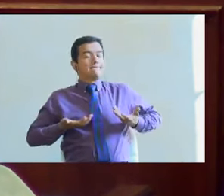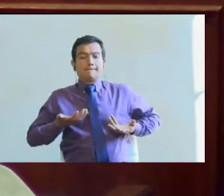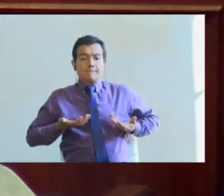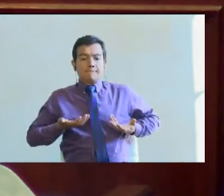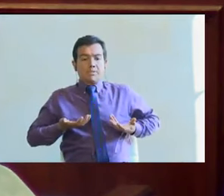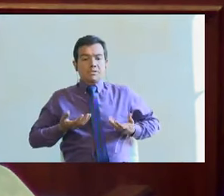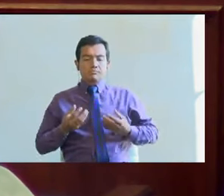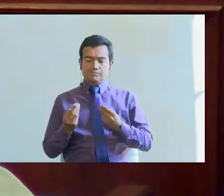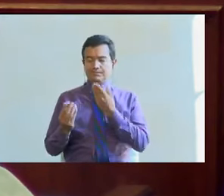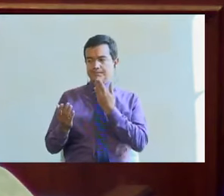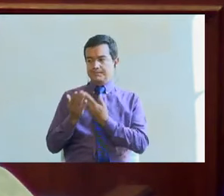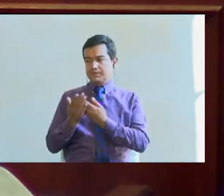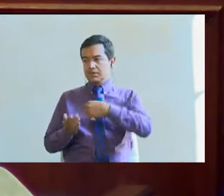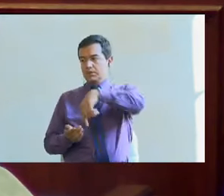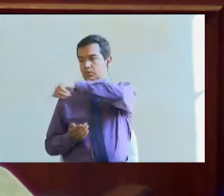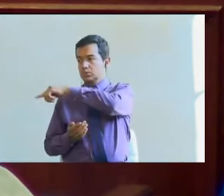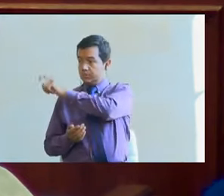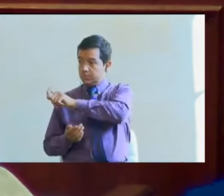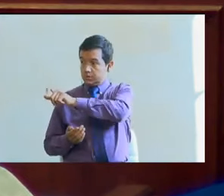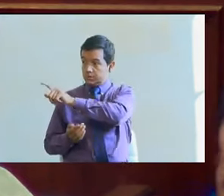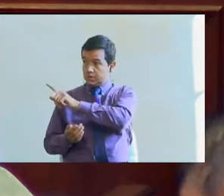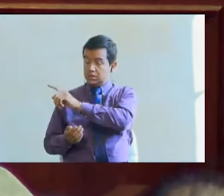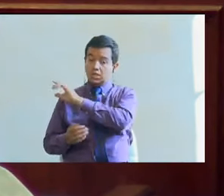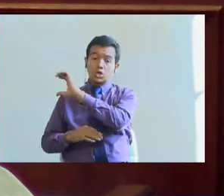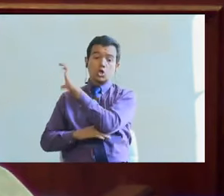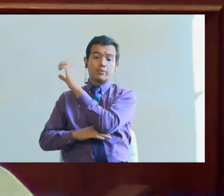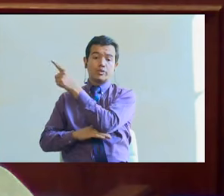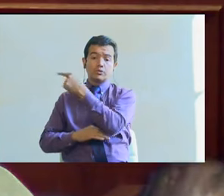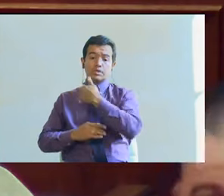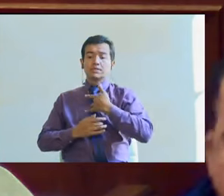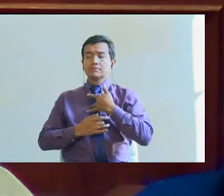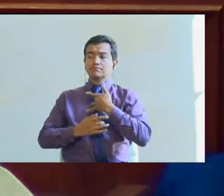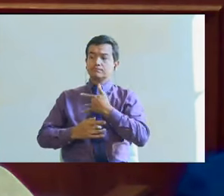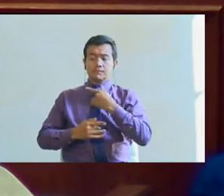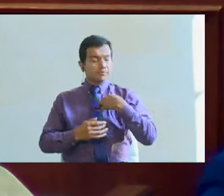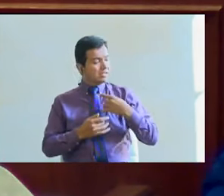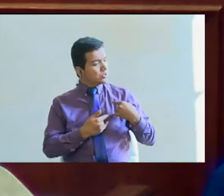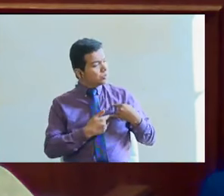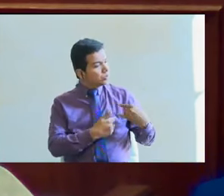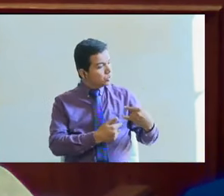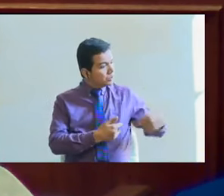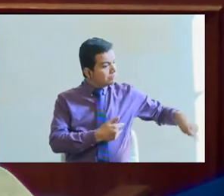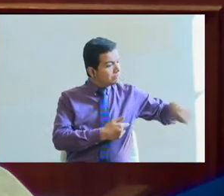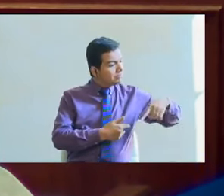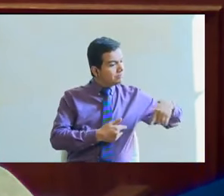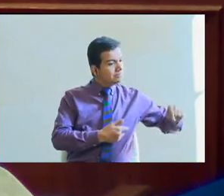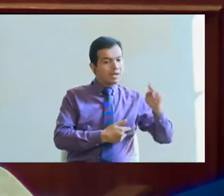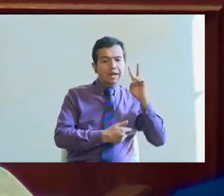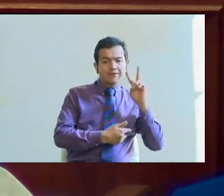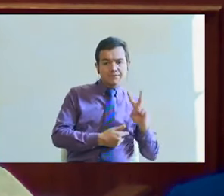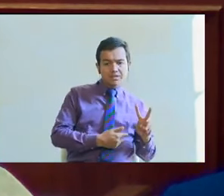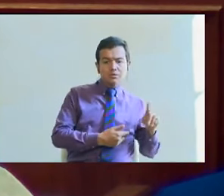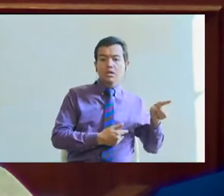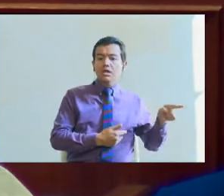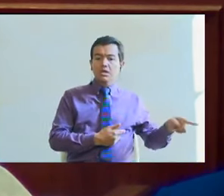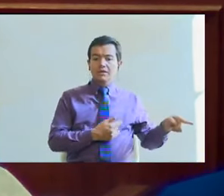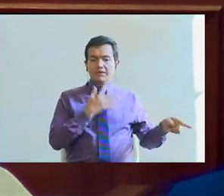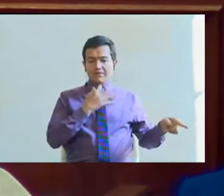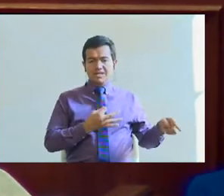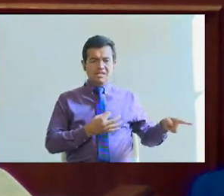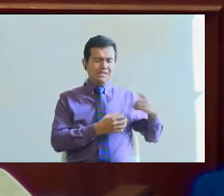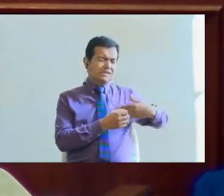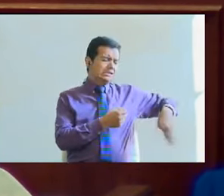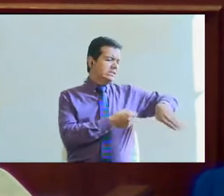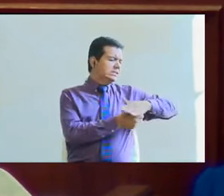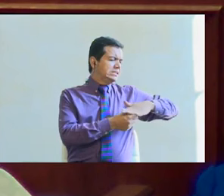Agradezco al pueblo colombiano la solidaridad que han tenido hacia todos nuestros compatriotas que están realmente pasando